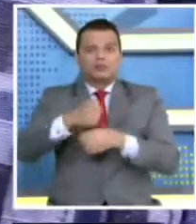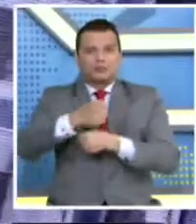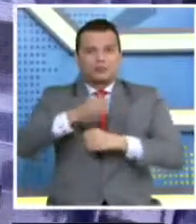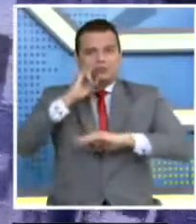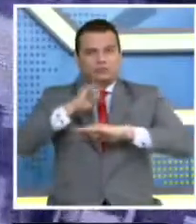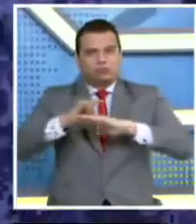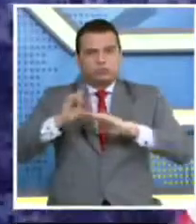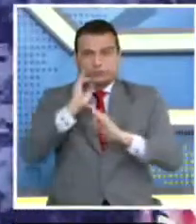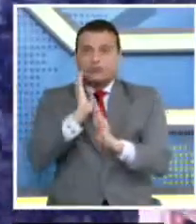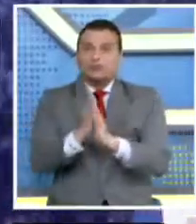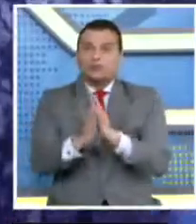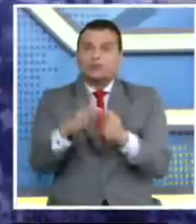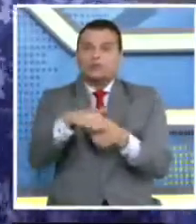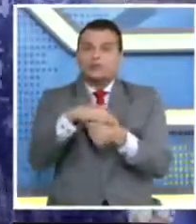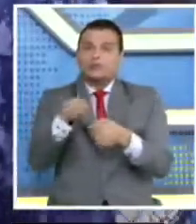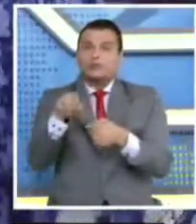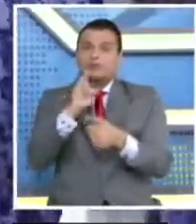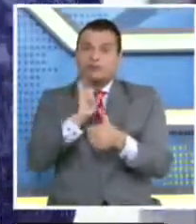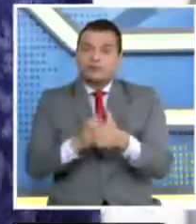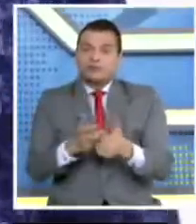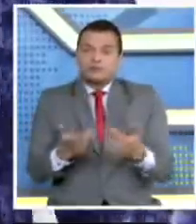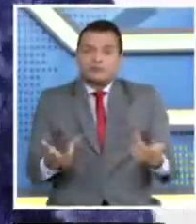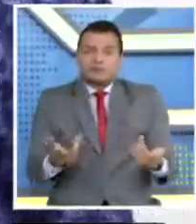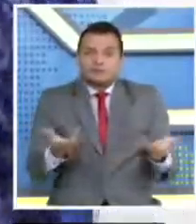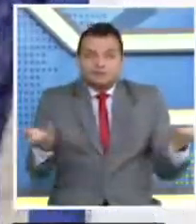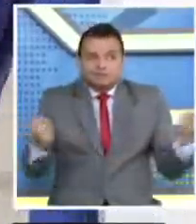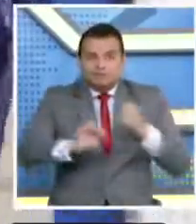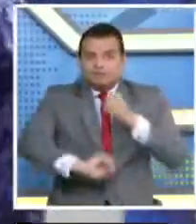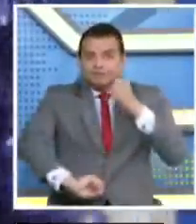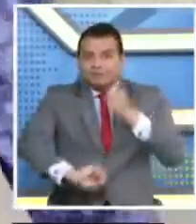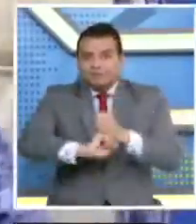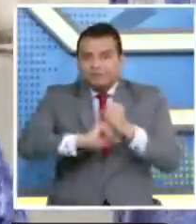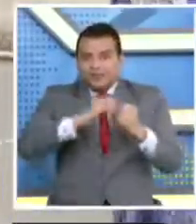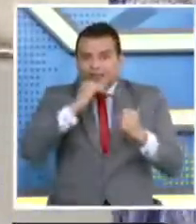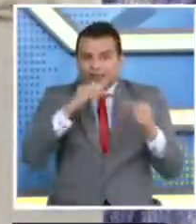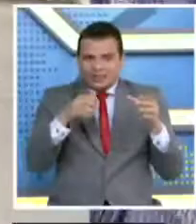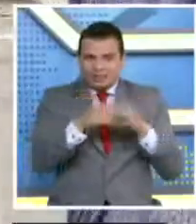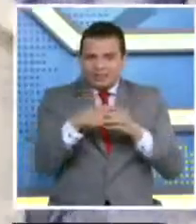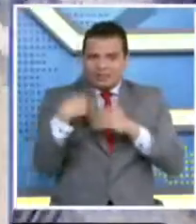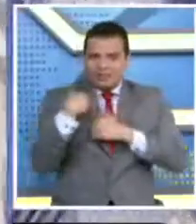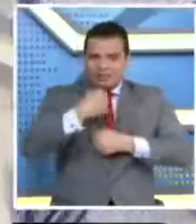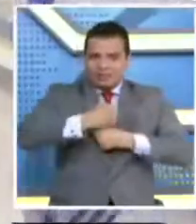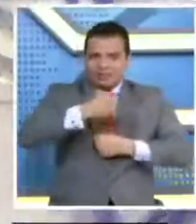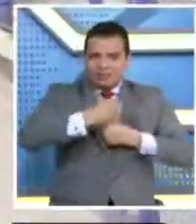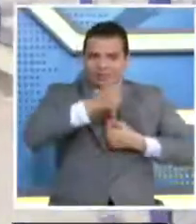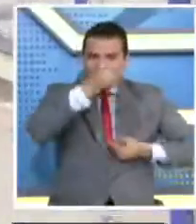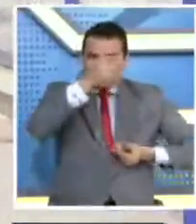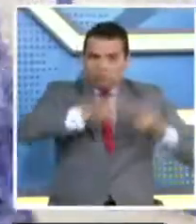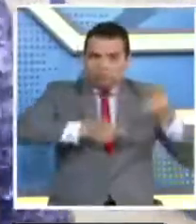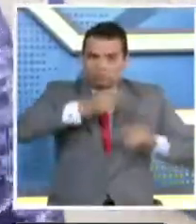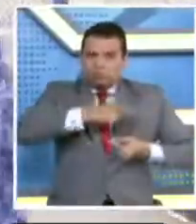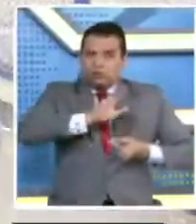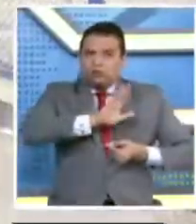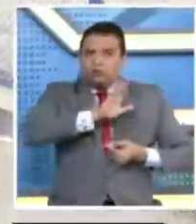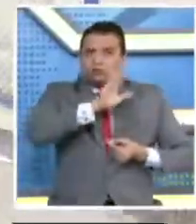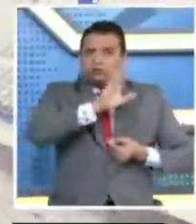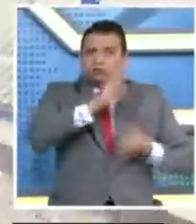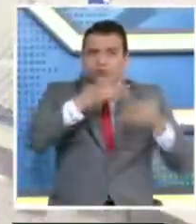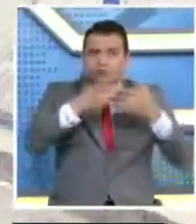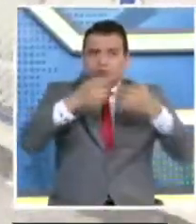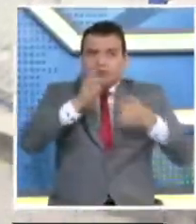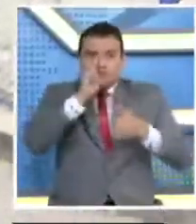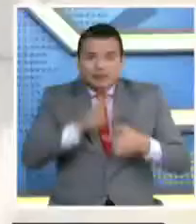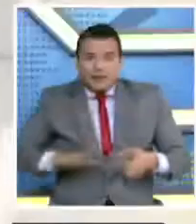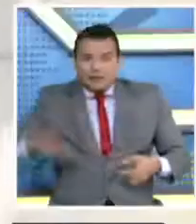que la situación es complicada y que no han recibido respaldo de la USPEC, la entidad que maneja el presupuesto de los centros carcelarios de todo el